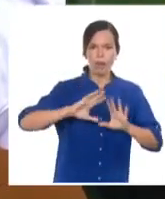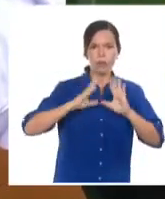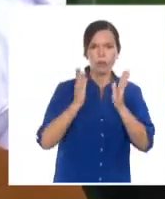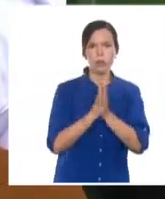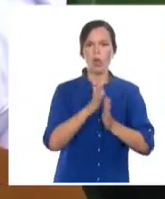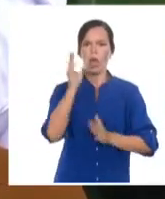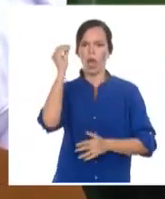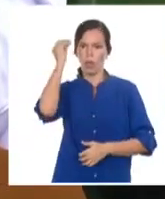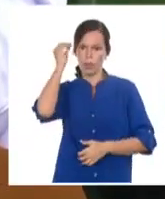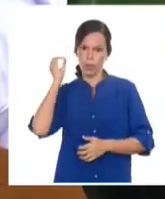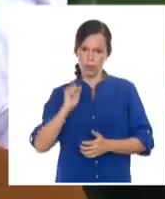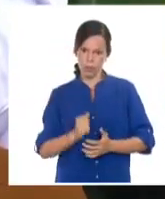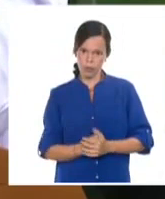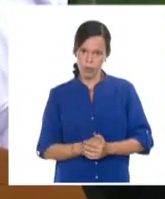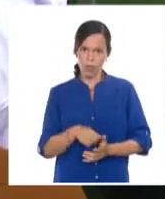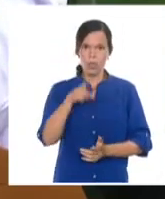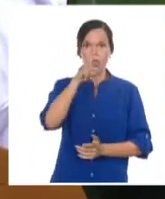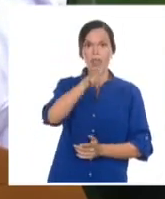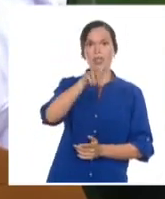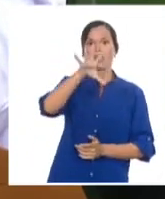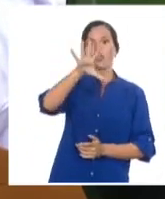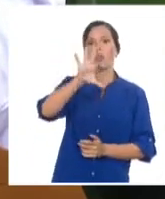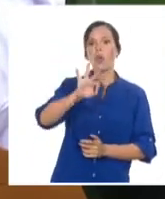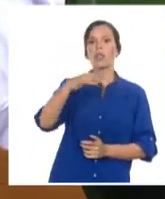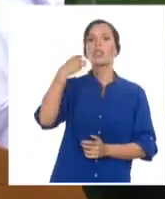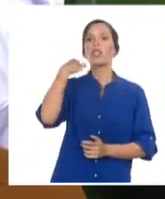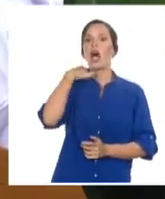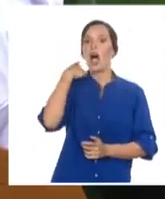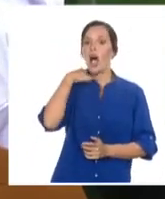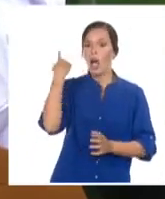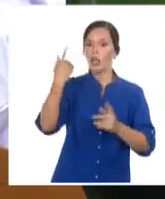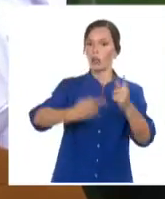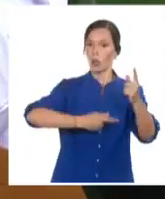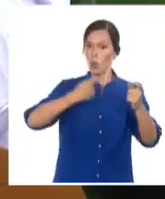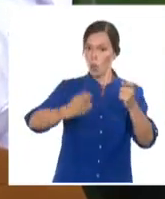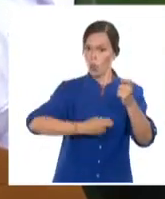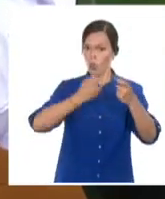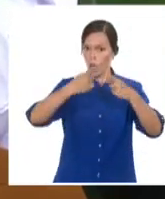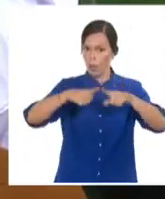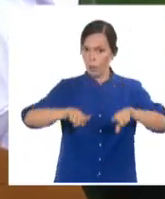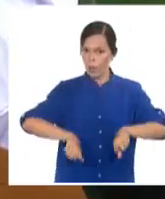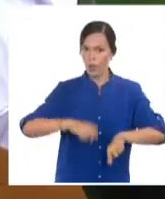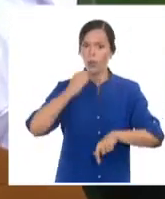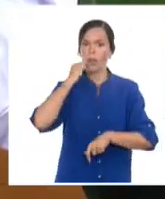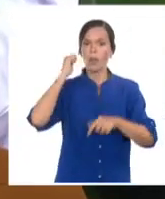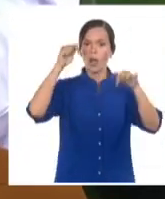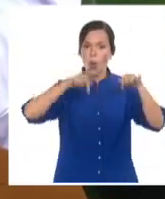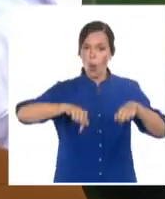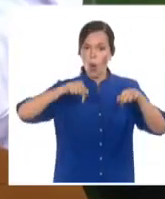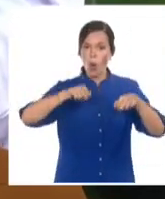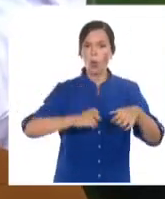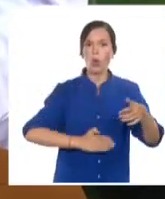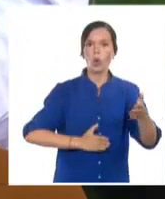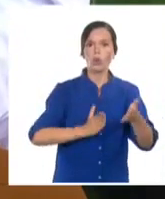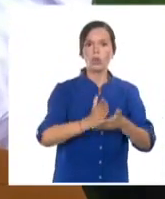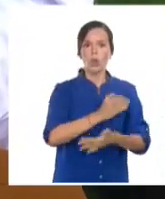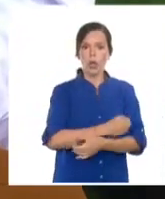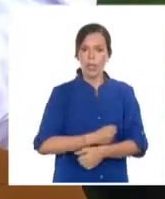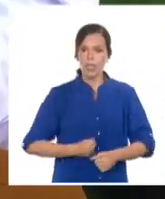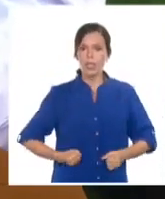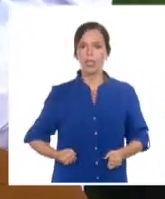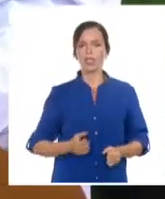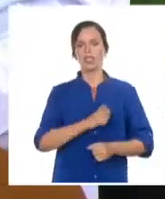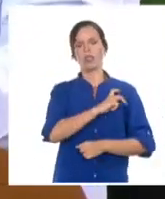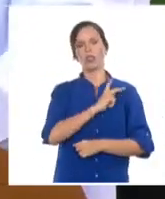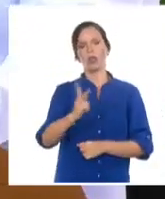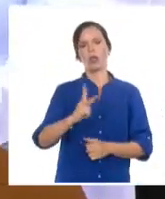a lo largo de 150 años de lucha pero también están las claves de la resistencia y de las victorias fin de la cita